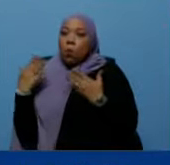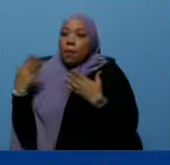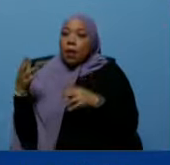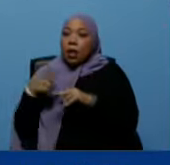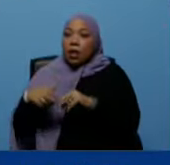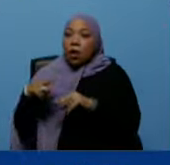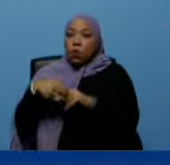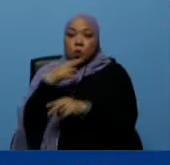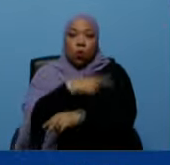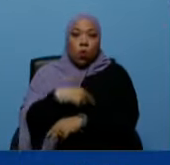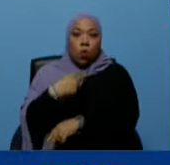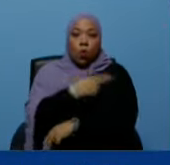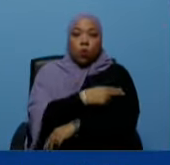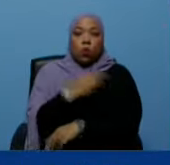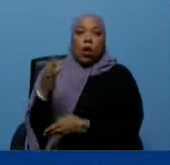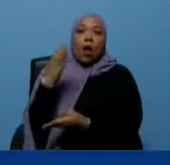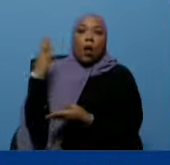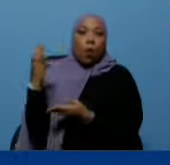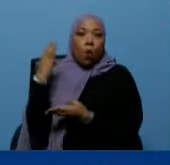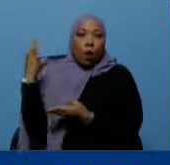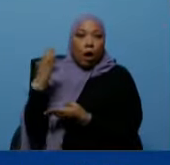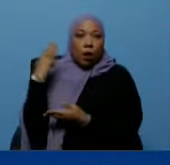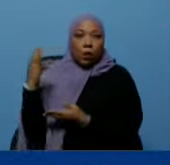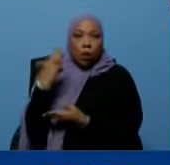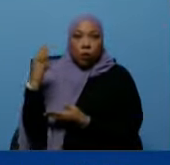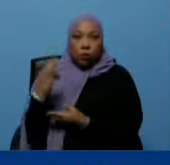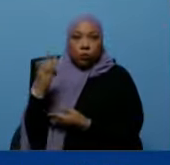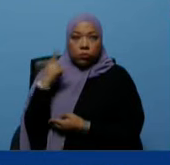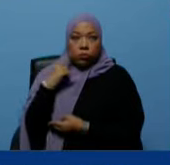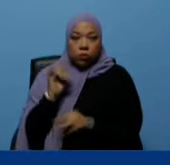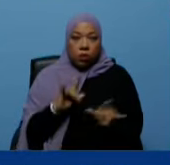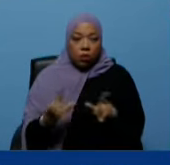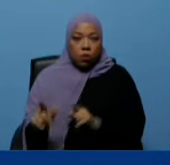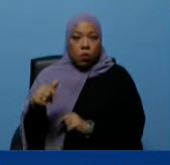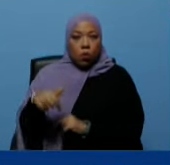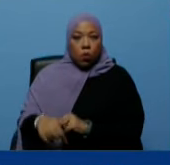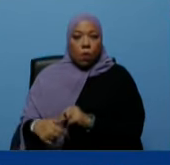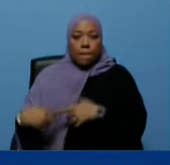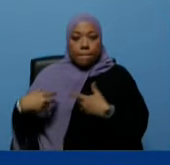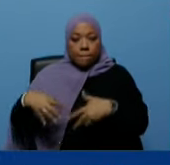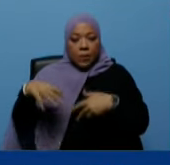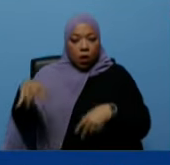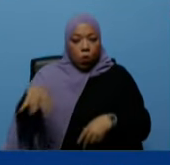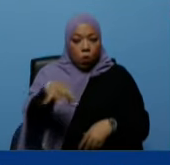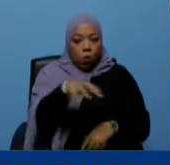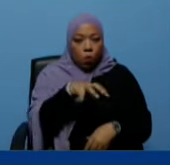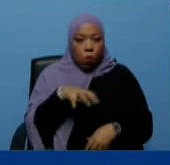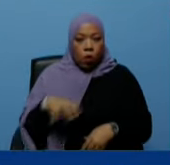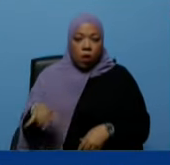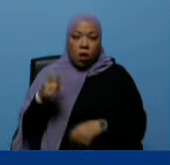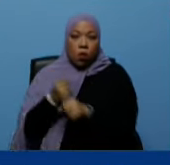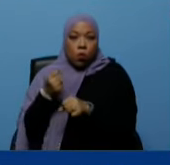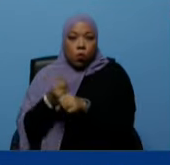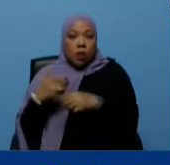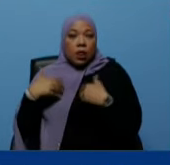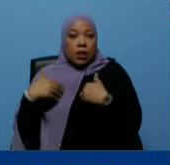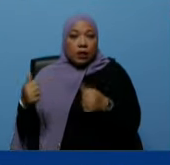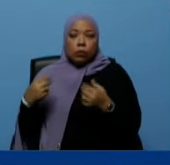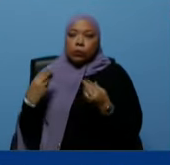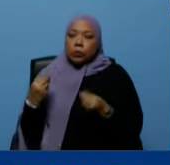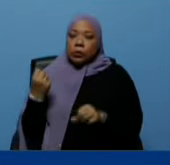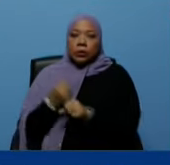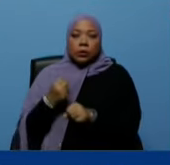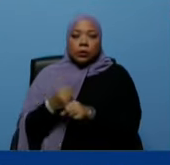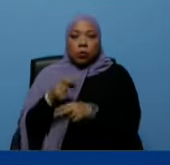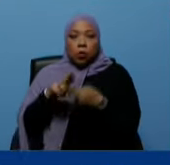pediátrica obstétrica y sale parto en el hospital de Caricuao y en la peregrinación me comprometí con tantas obras de salud,